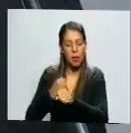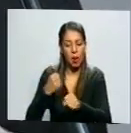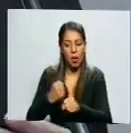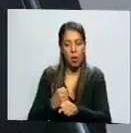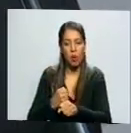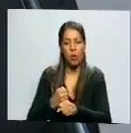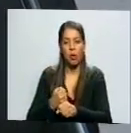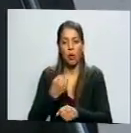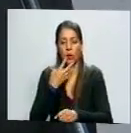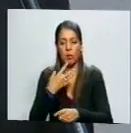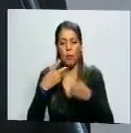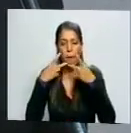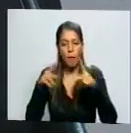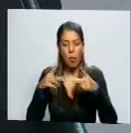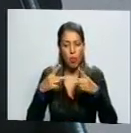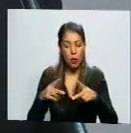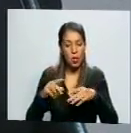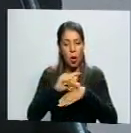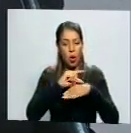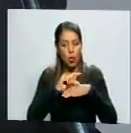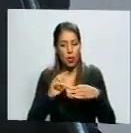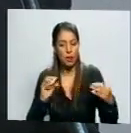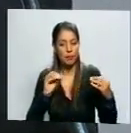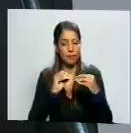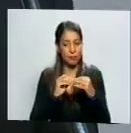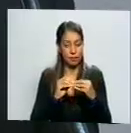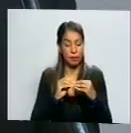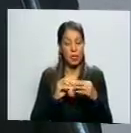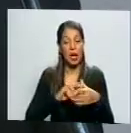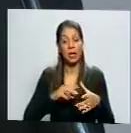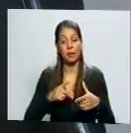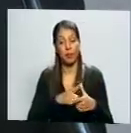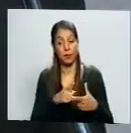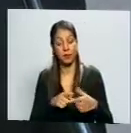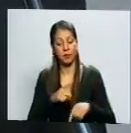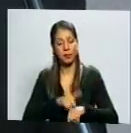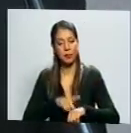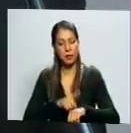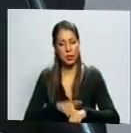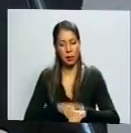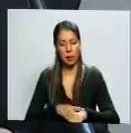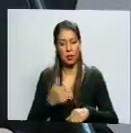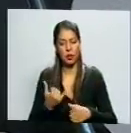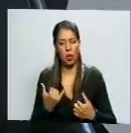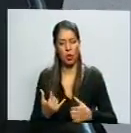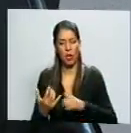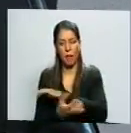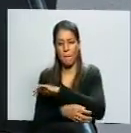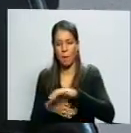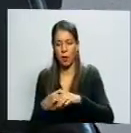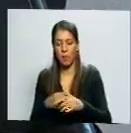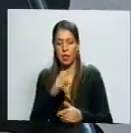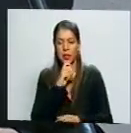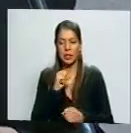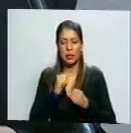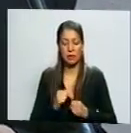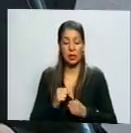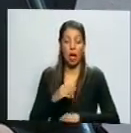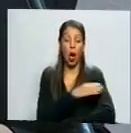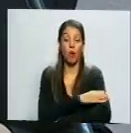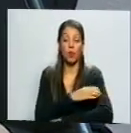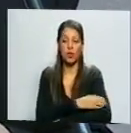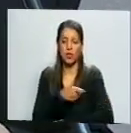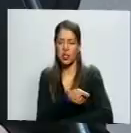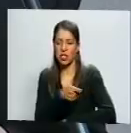los bienes a los entes contratantes. En estos momentos de dificultades para combatir la guerra